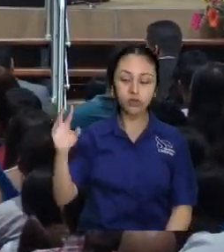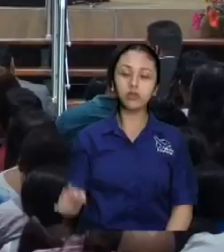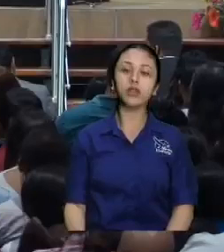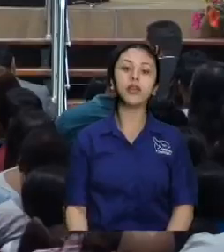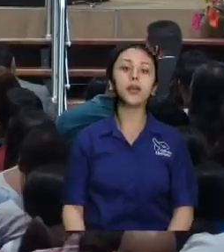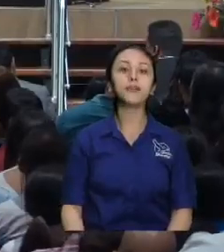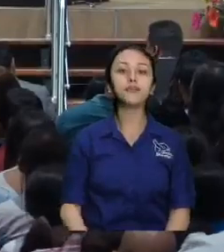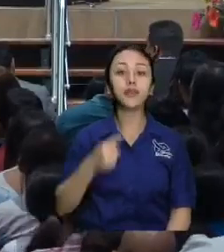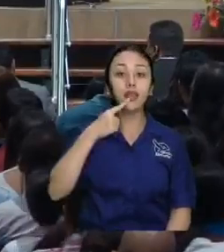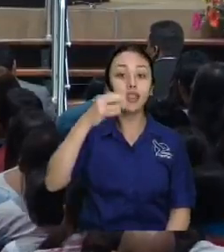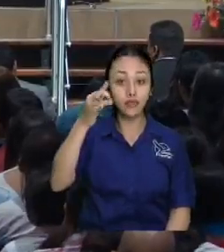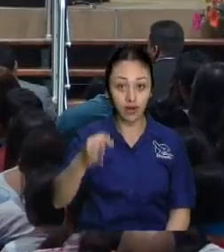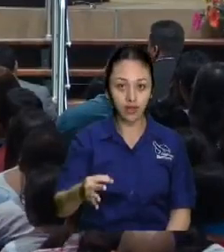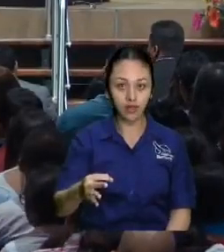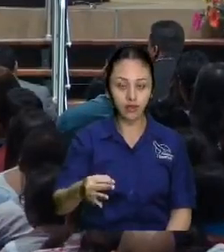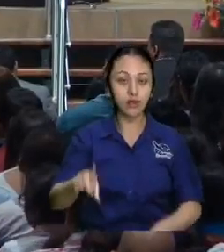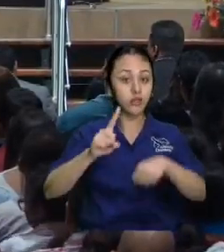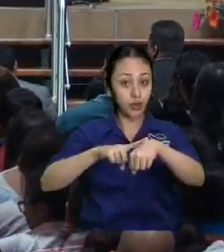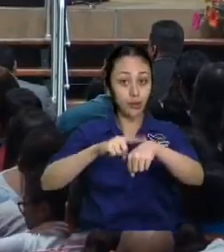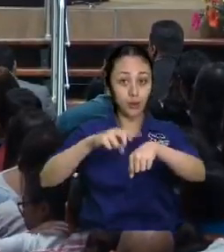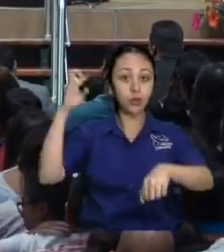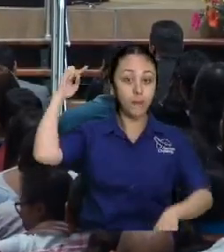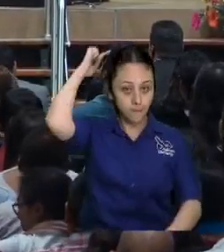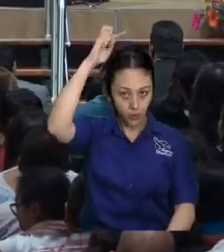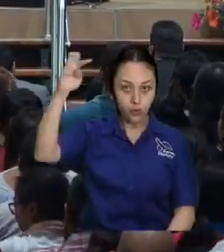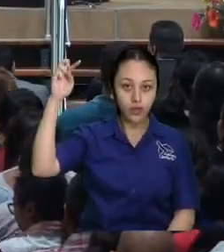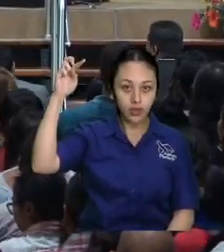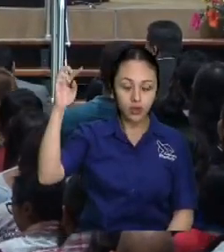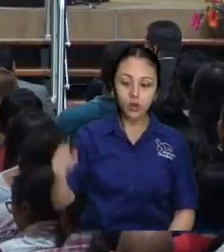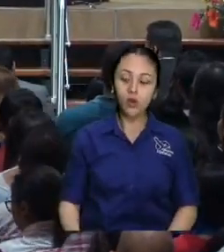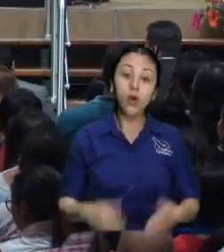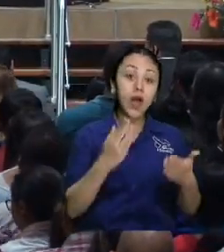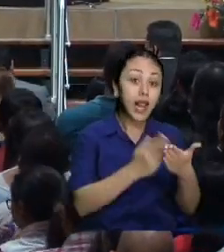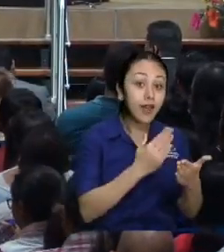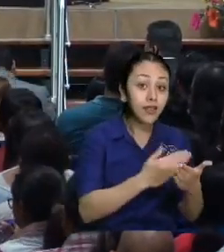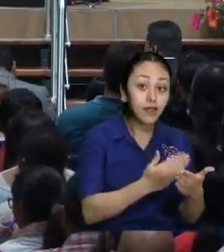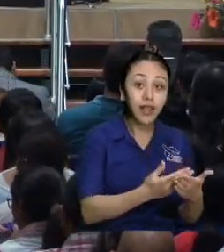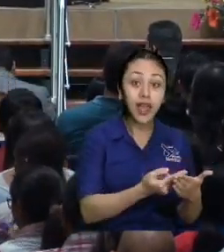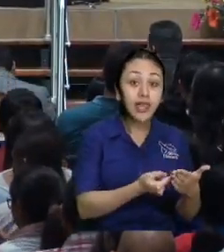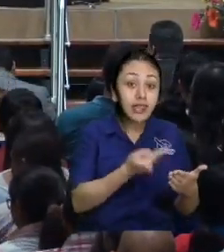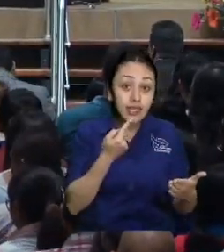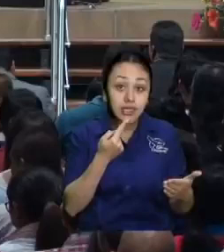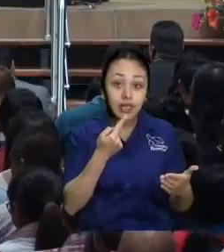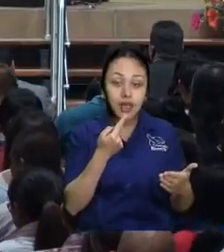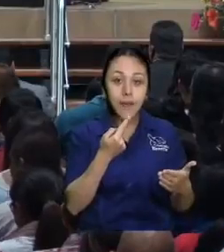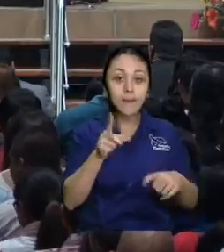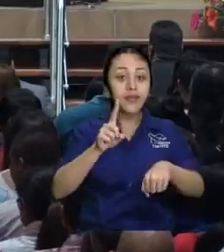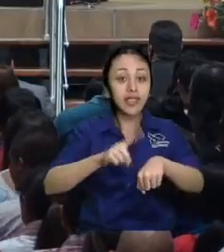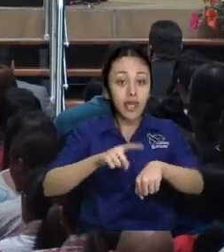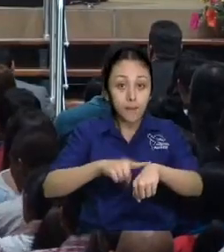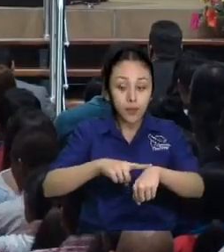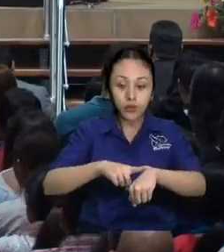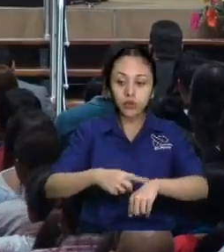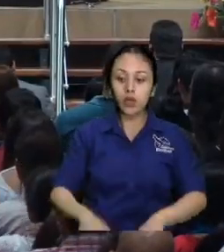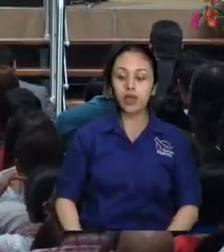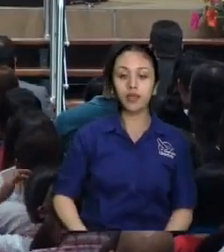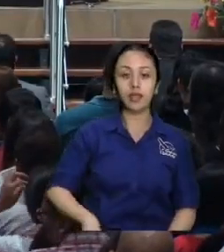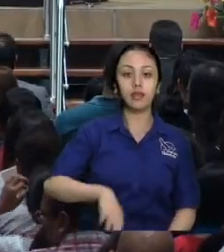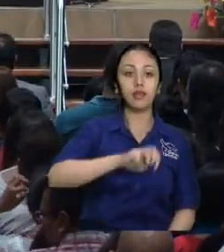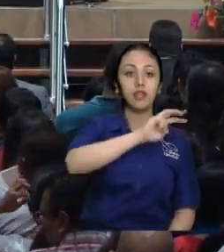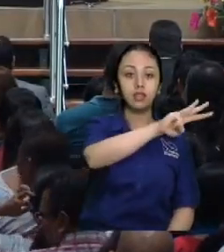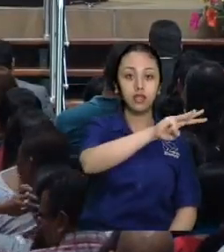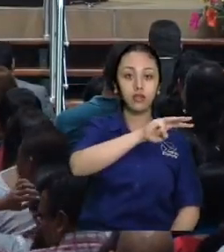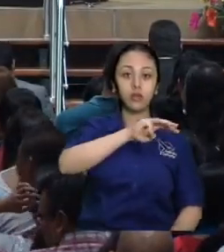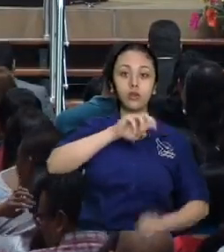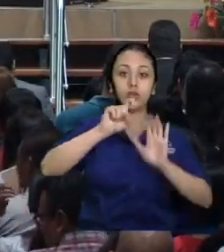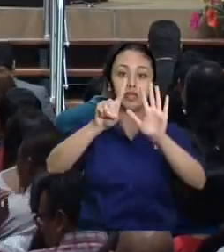realmente son ciclos proféticos. La Biblia nos narra de ciclos proféticos de 360 días, de